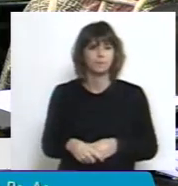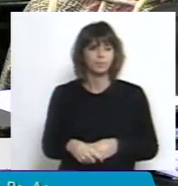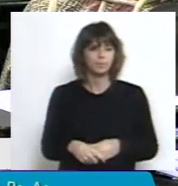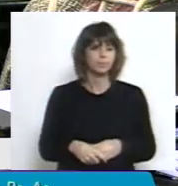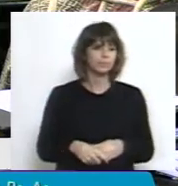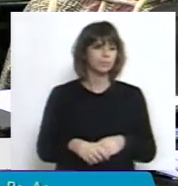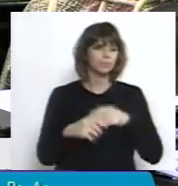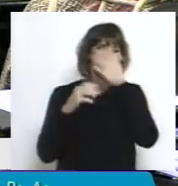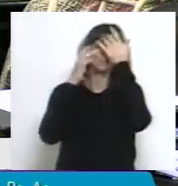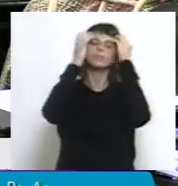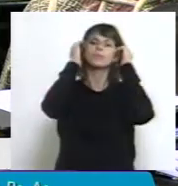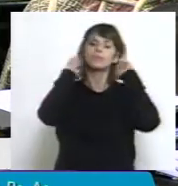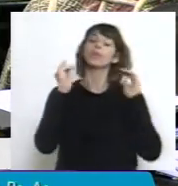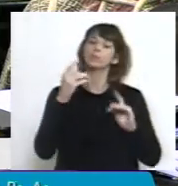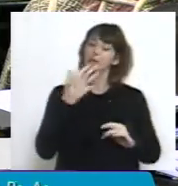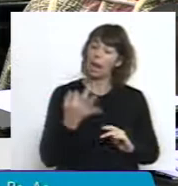La verdad